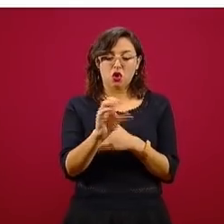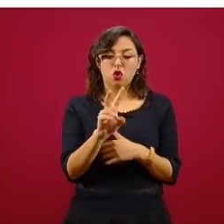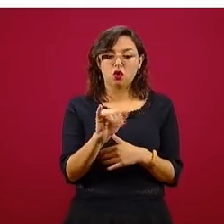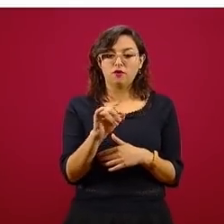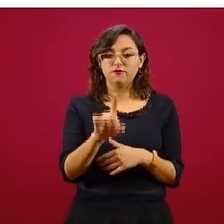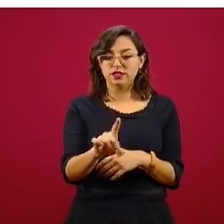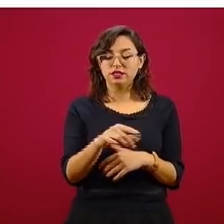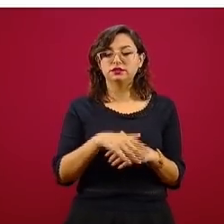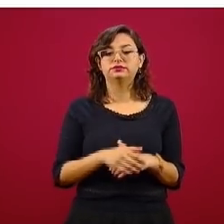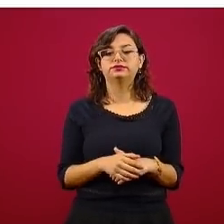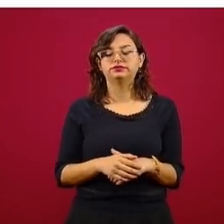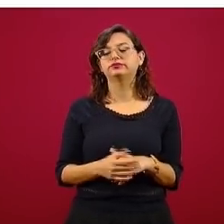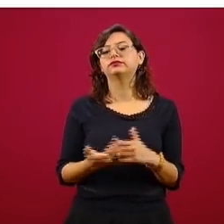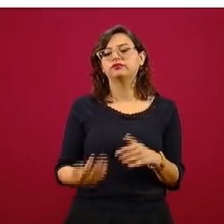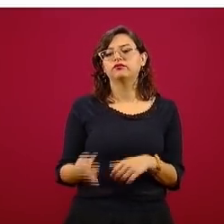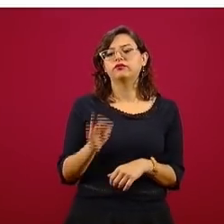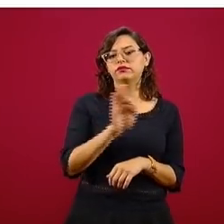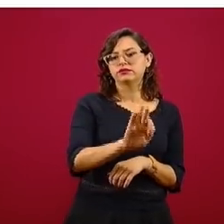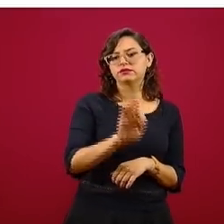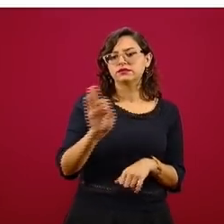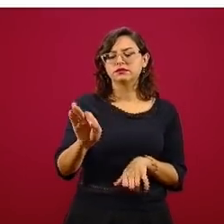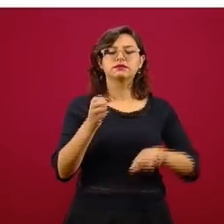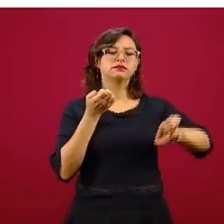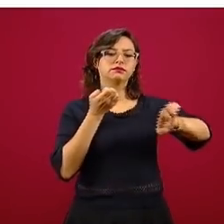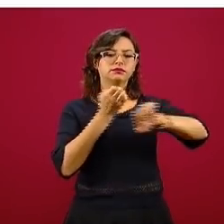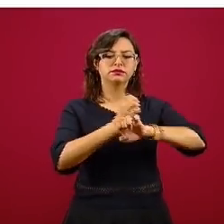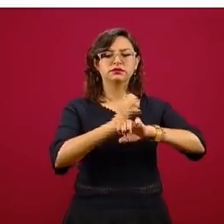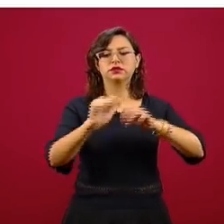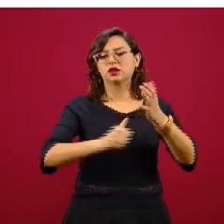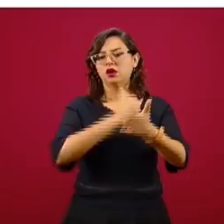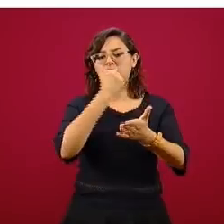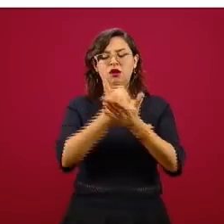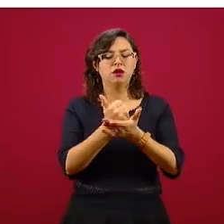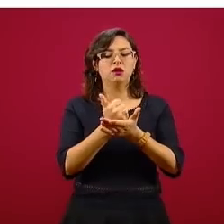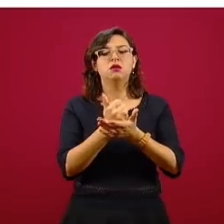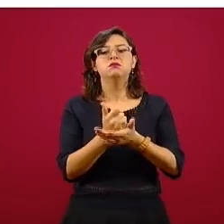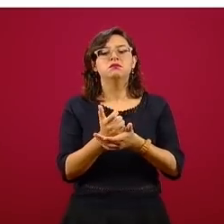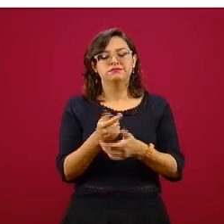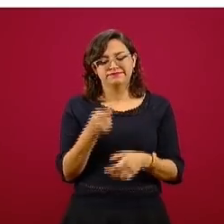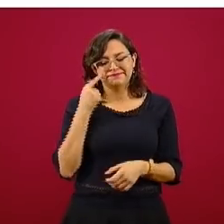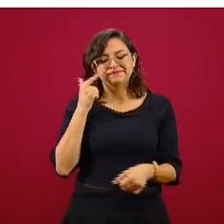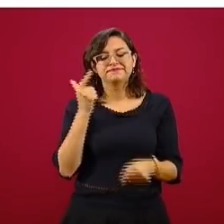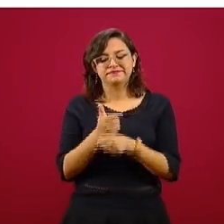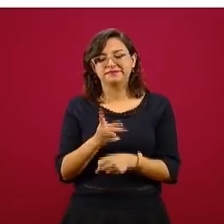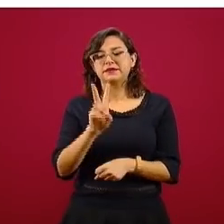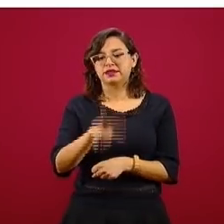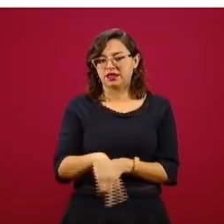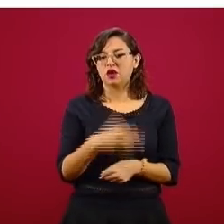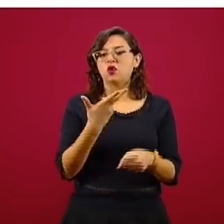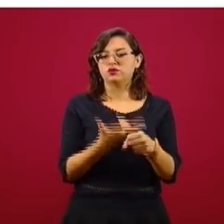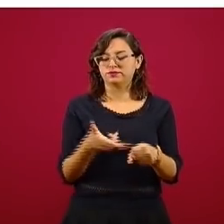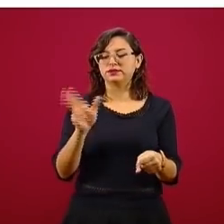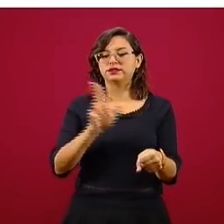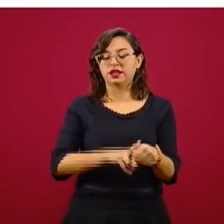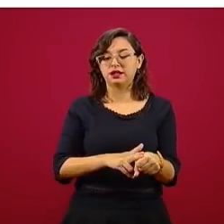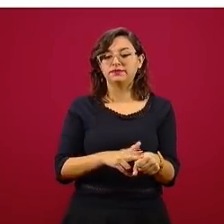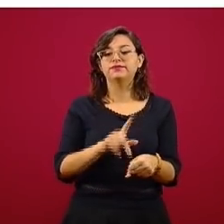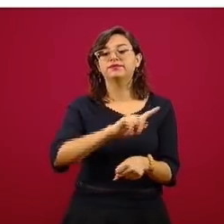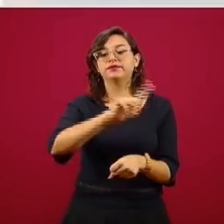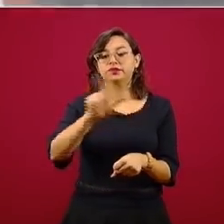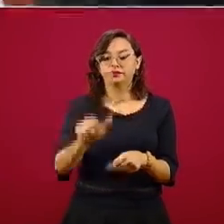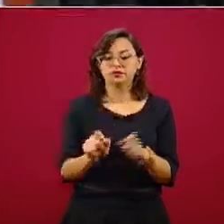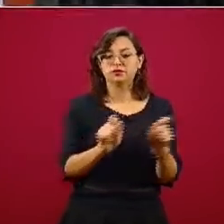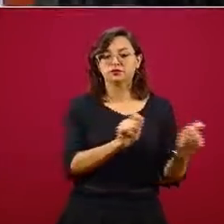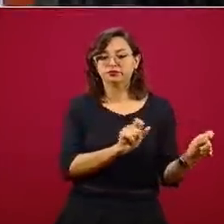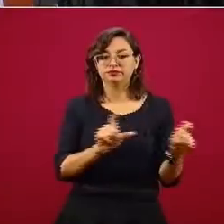a los rangos de las fechas, la entidad federativa, la ciudad, y ahí le va a ir a aparecer el hospital en el que estuvo. Al seleccionar esta información, en la